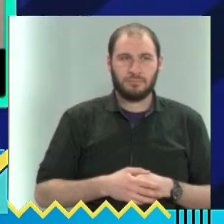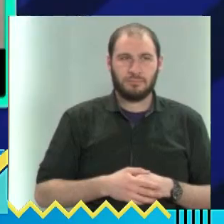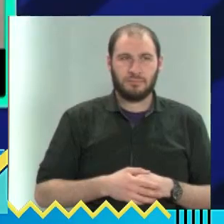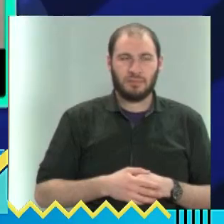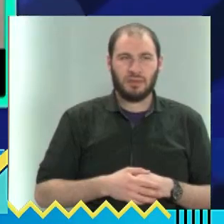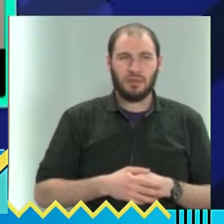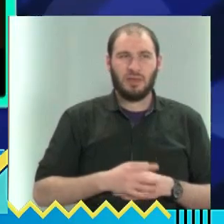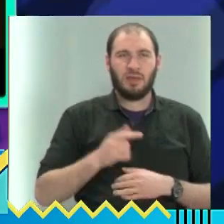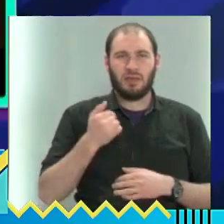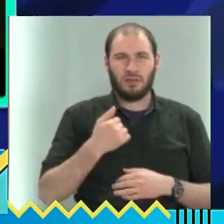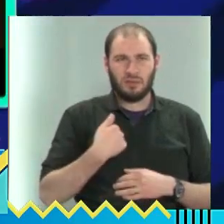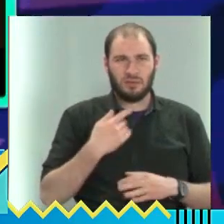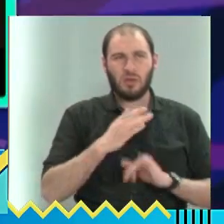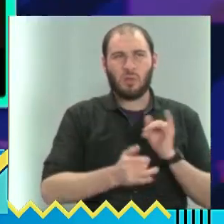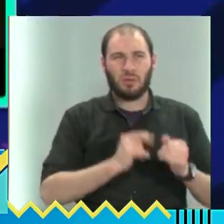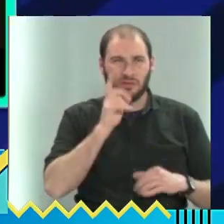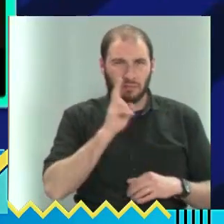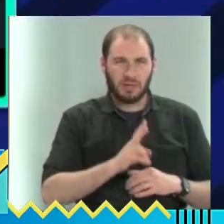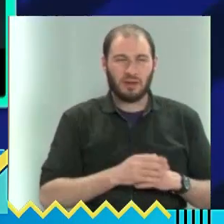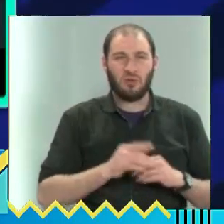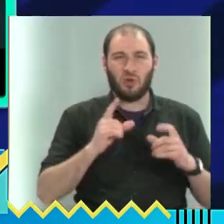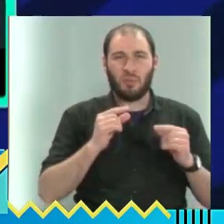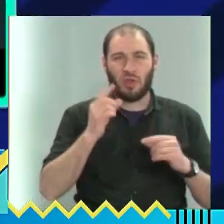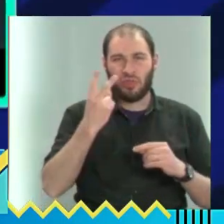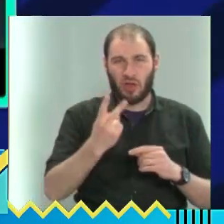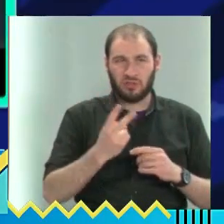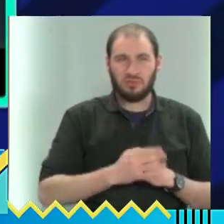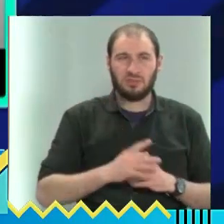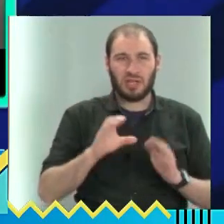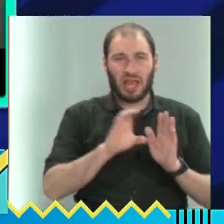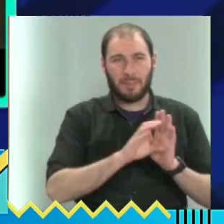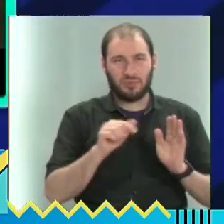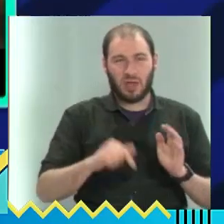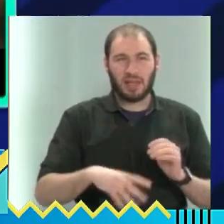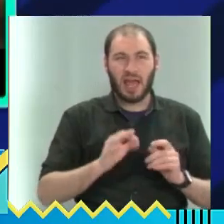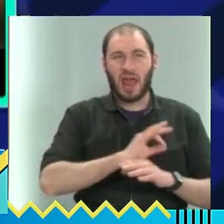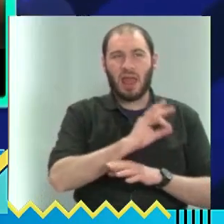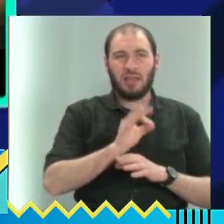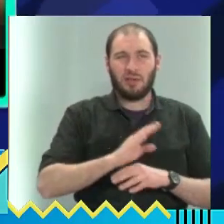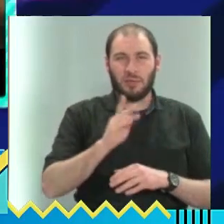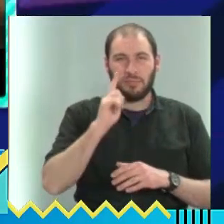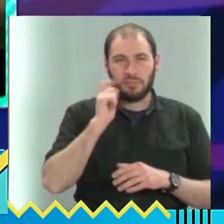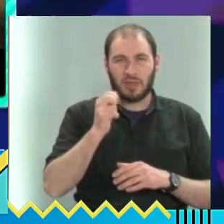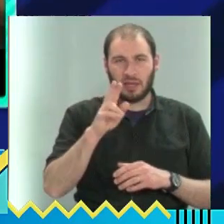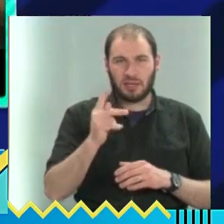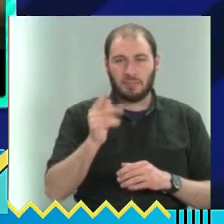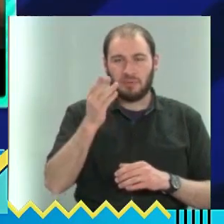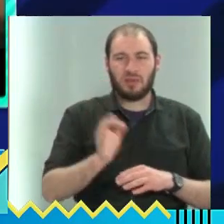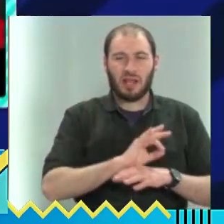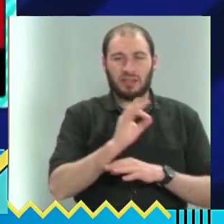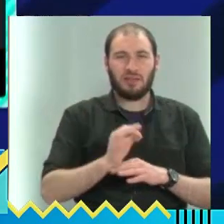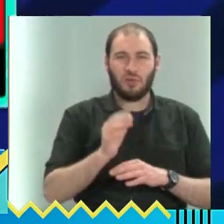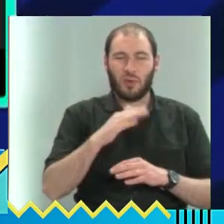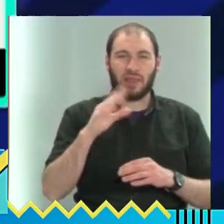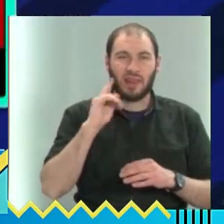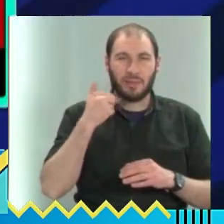El capítulo que les recomiendo que vean es el número 2. En este capítulo vemos al arquitecto Bjarke Ingels. Es un arquitecto danés